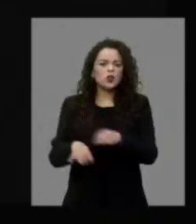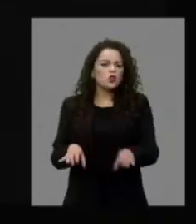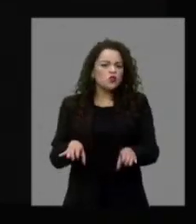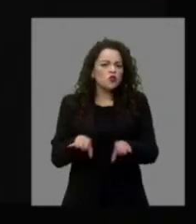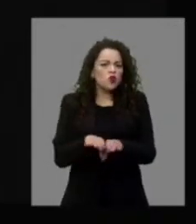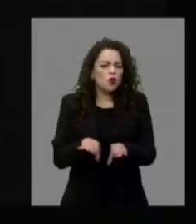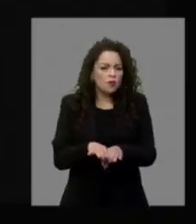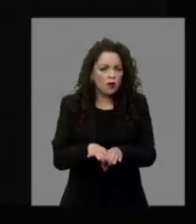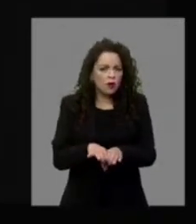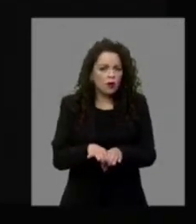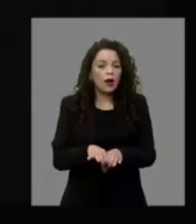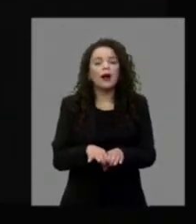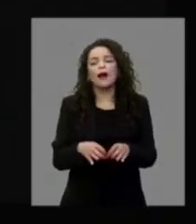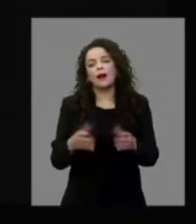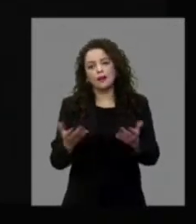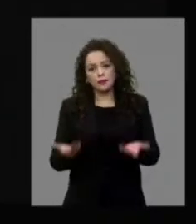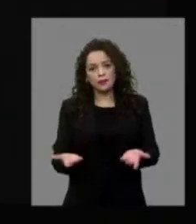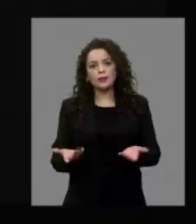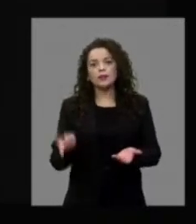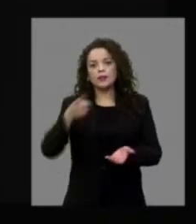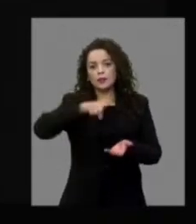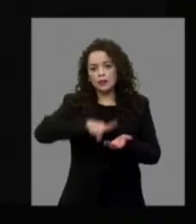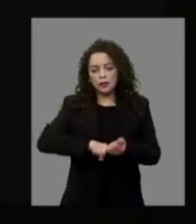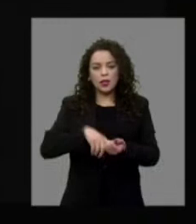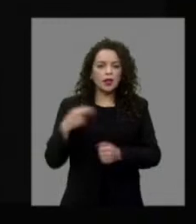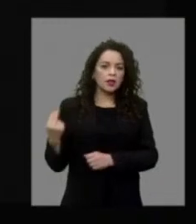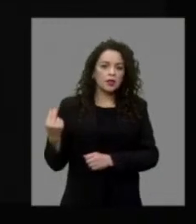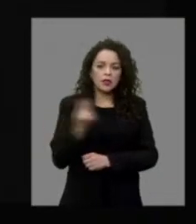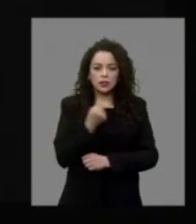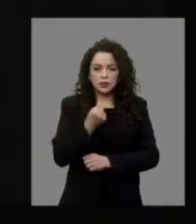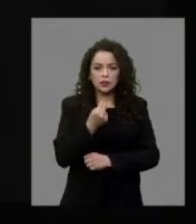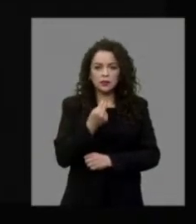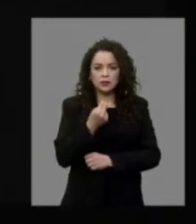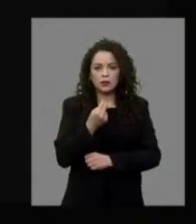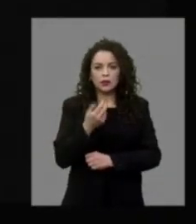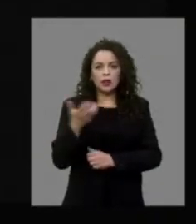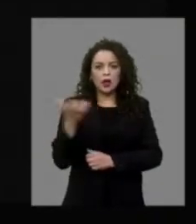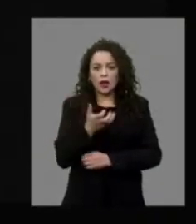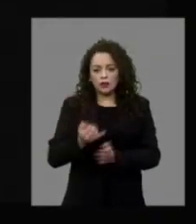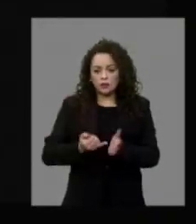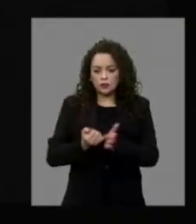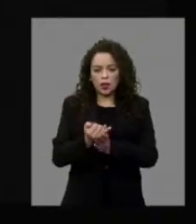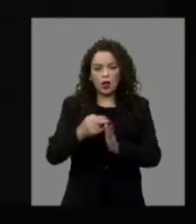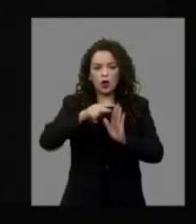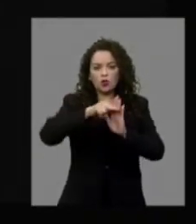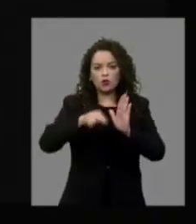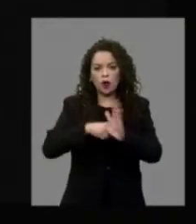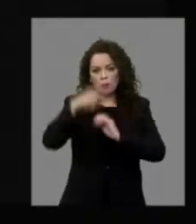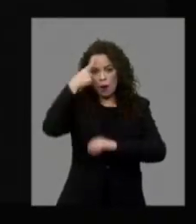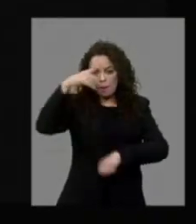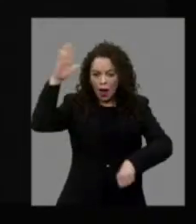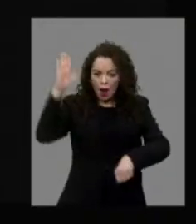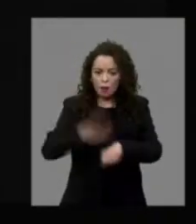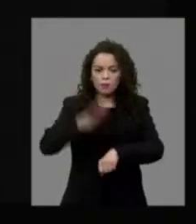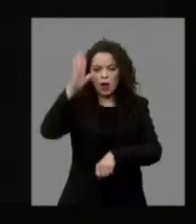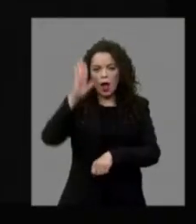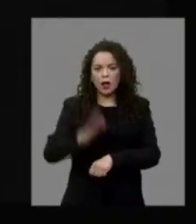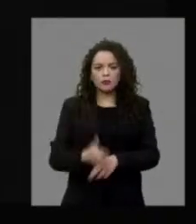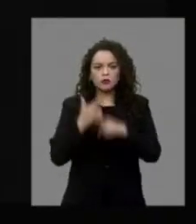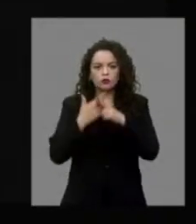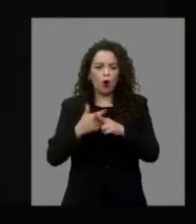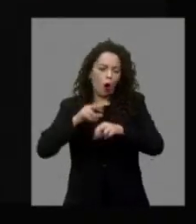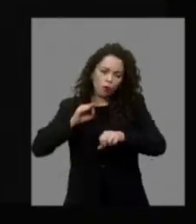el principio de la aplicación de la norma que genera la protección más amplia, pues